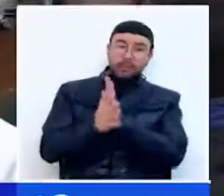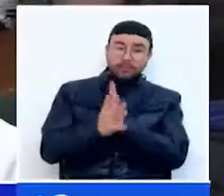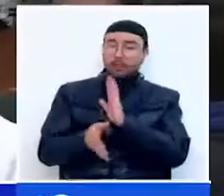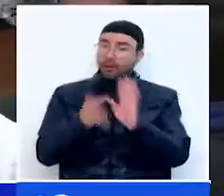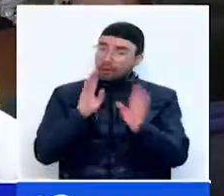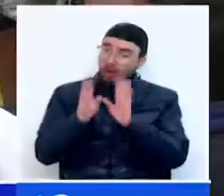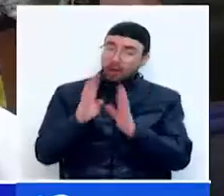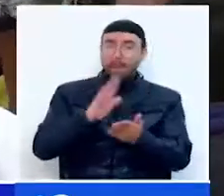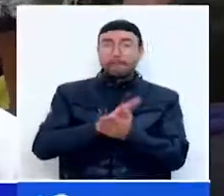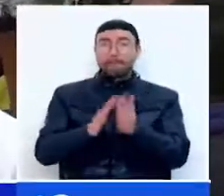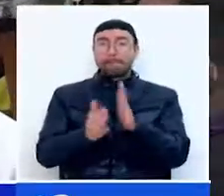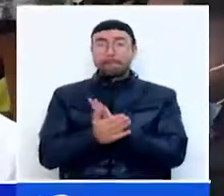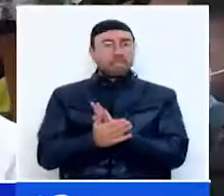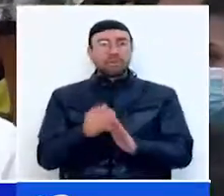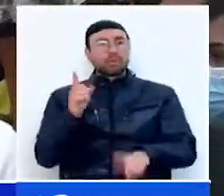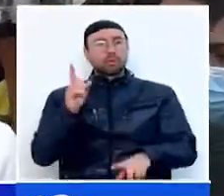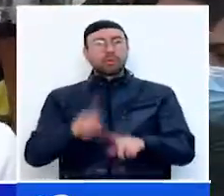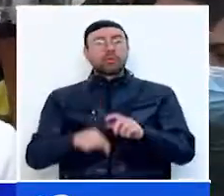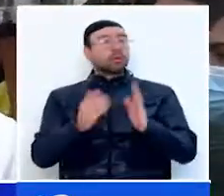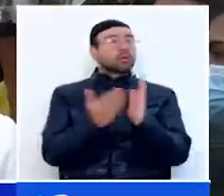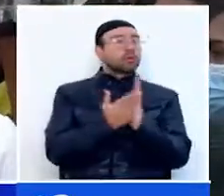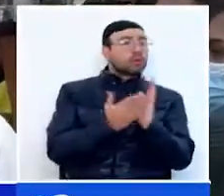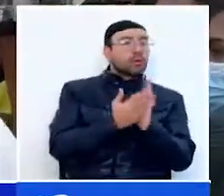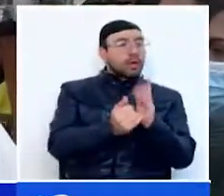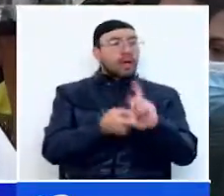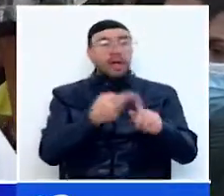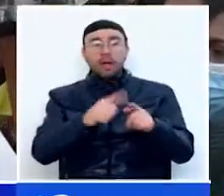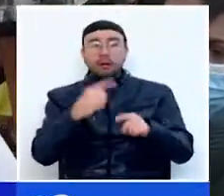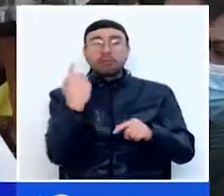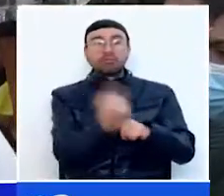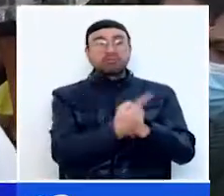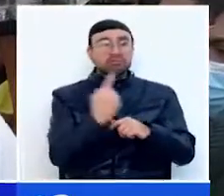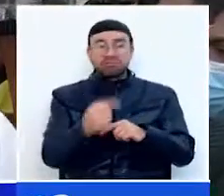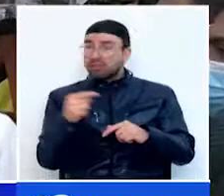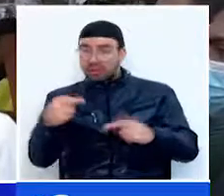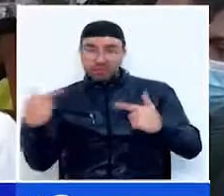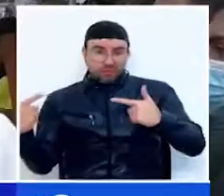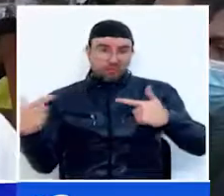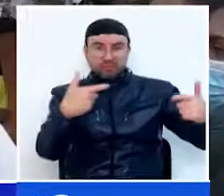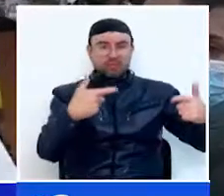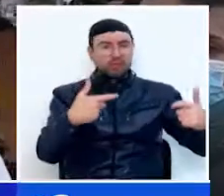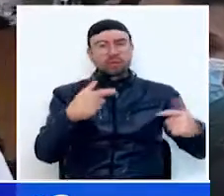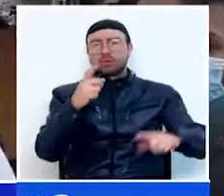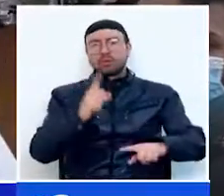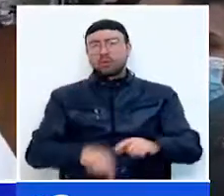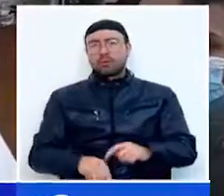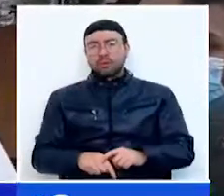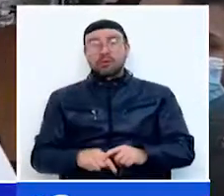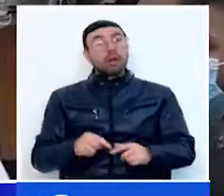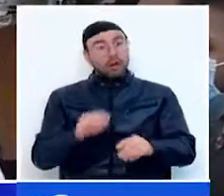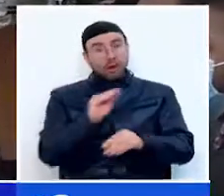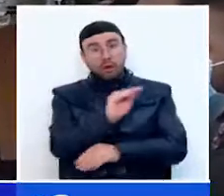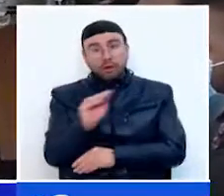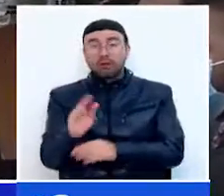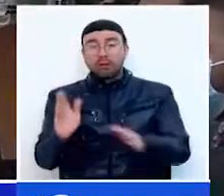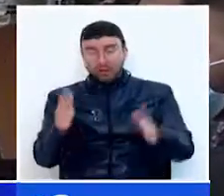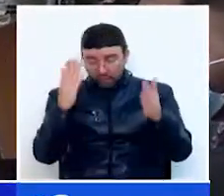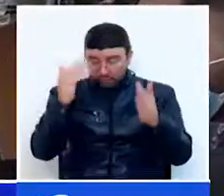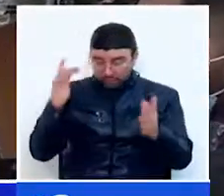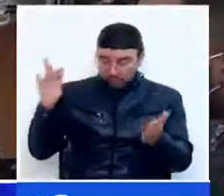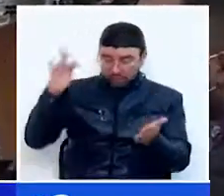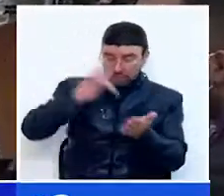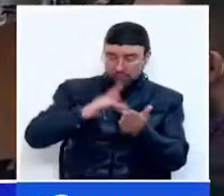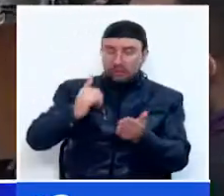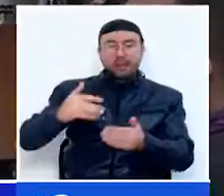paz. No podemos poner a nuestros estudiantes ni compañeros como carne de cañón. Hago un llamado a que, por supuesto, nos manifestemos, salgamos a las